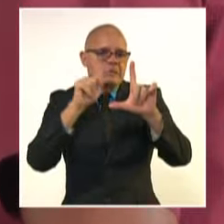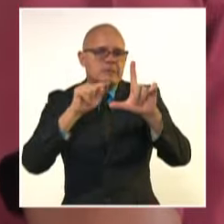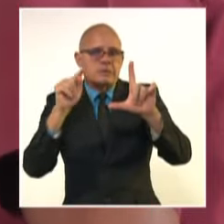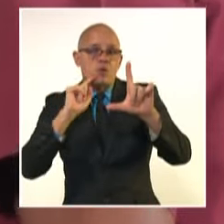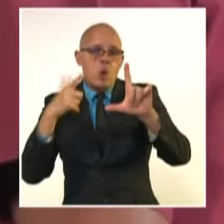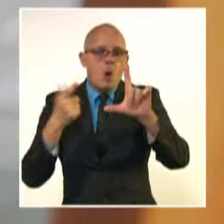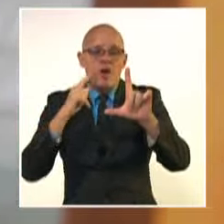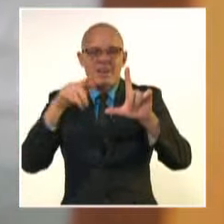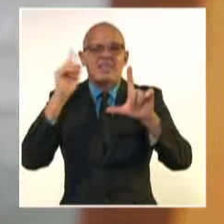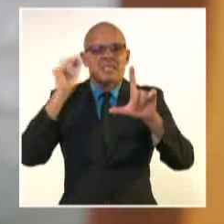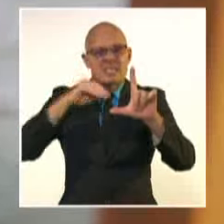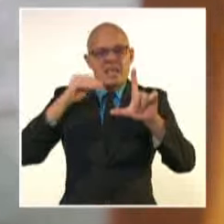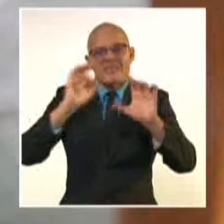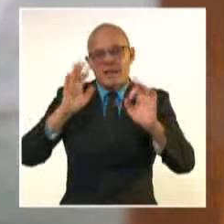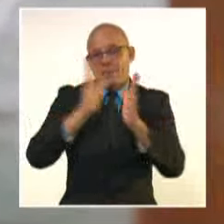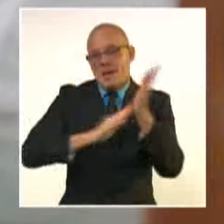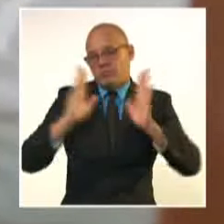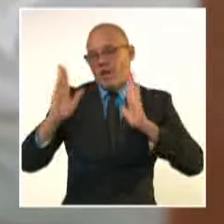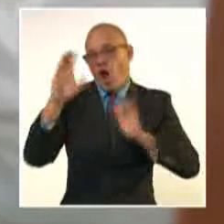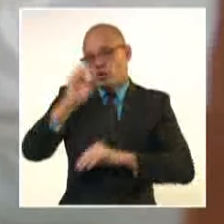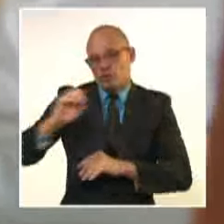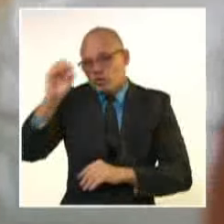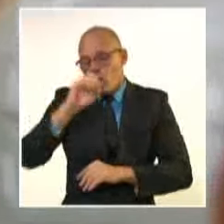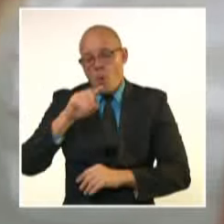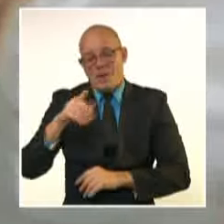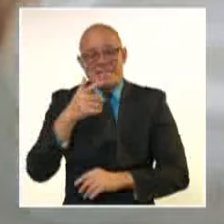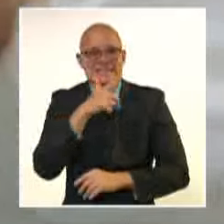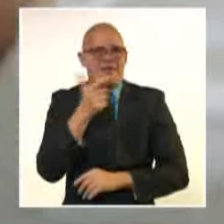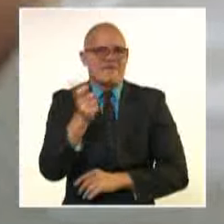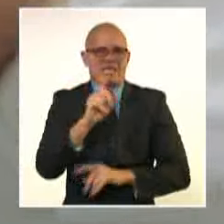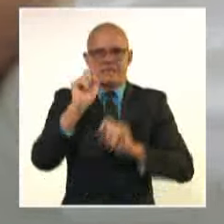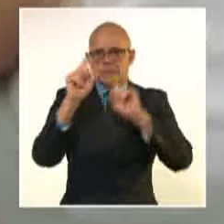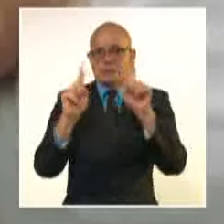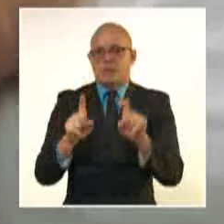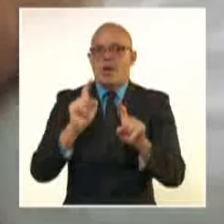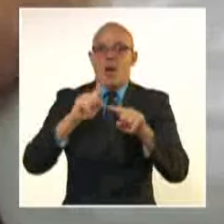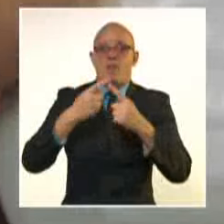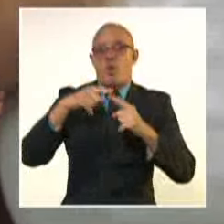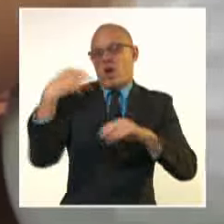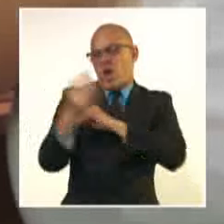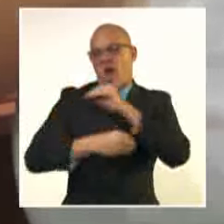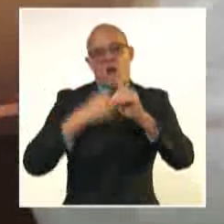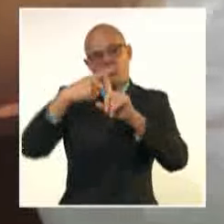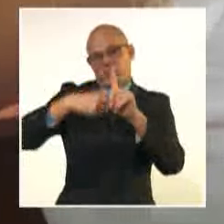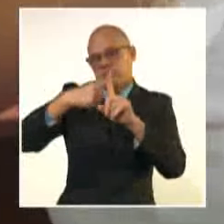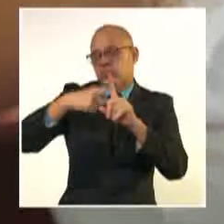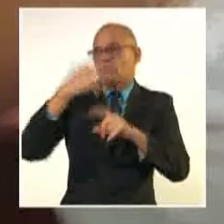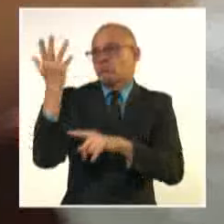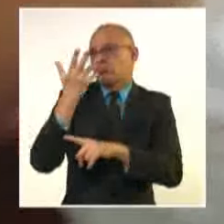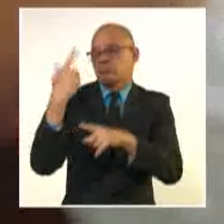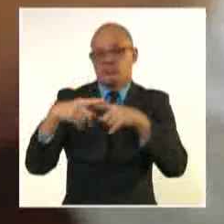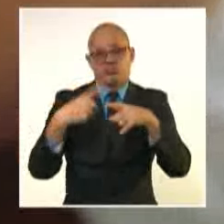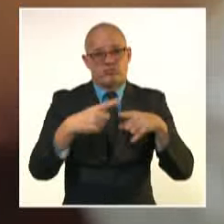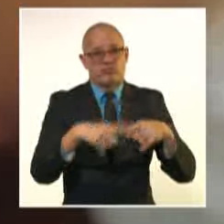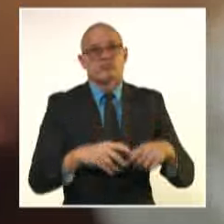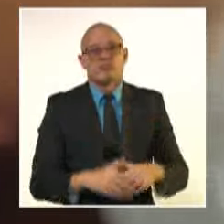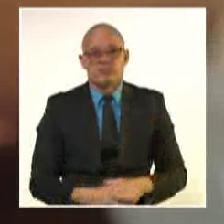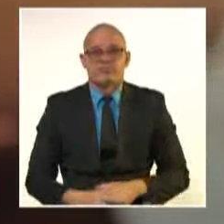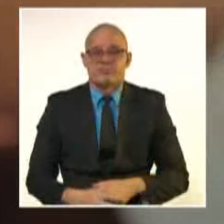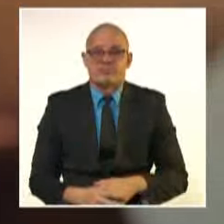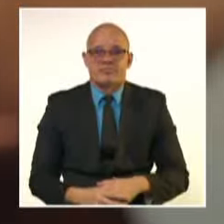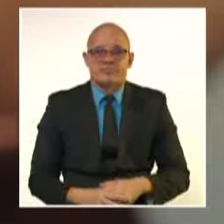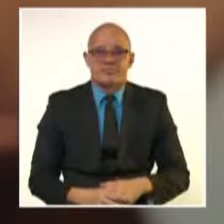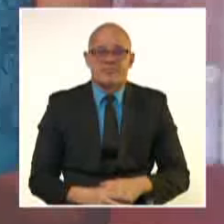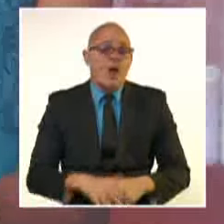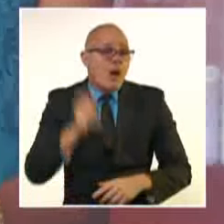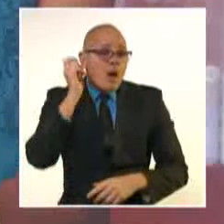climáticos a finales de octubre generan una incertidumbre significativa en la predicción y manejo del evento. Existió